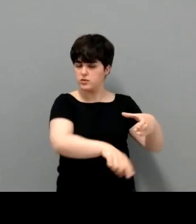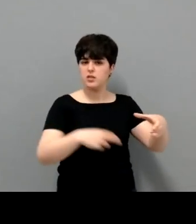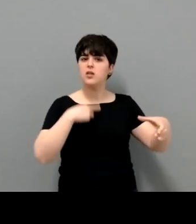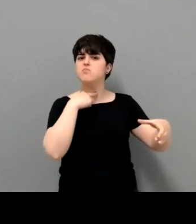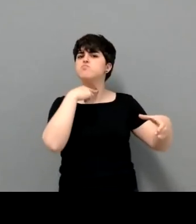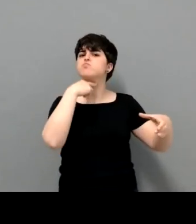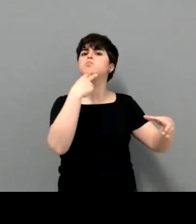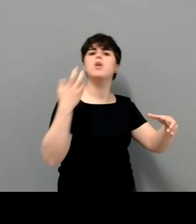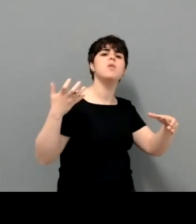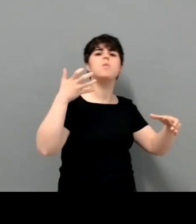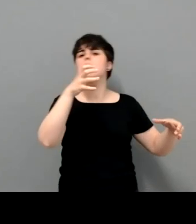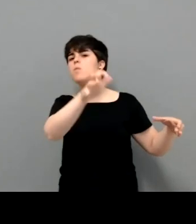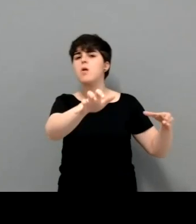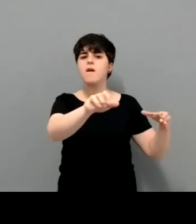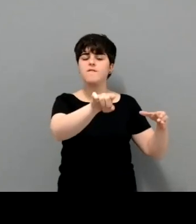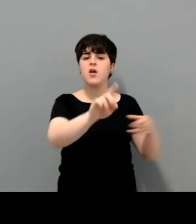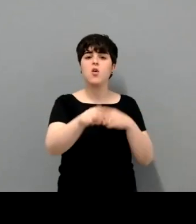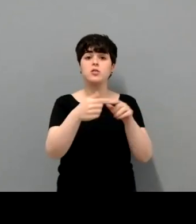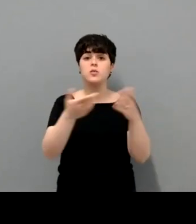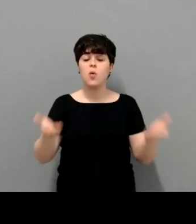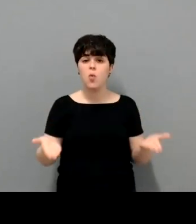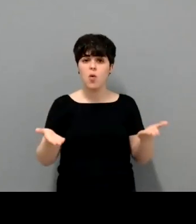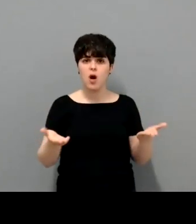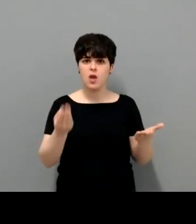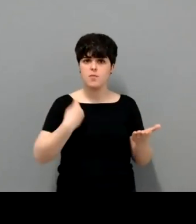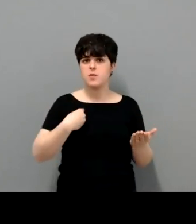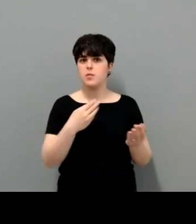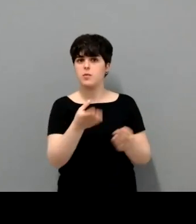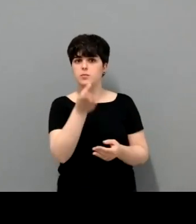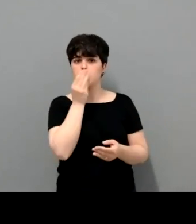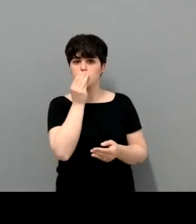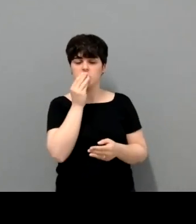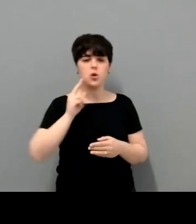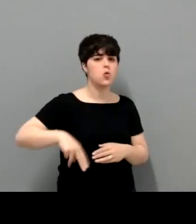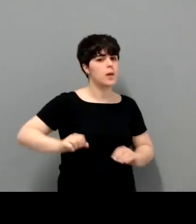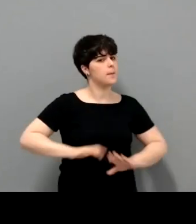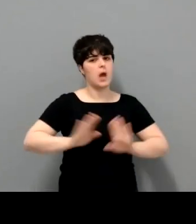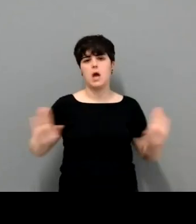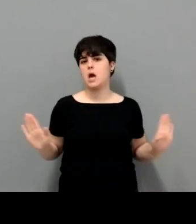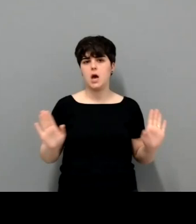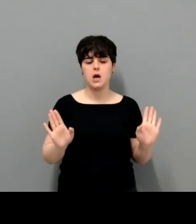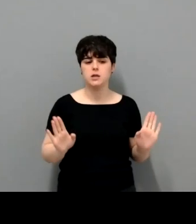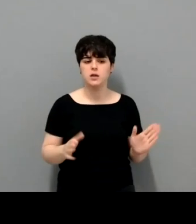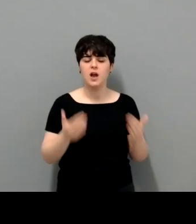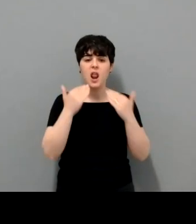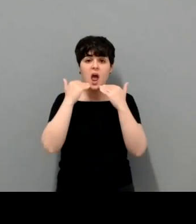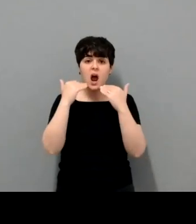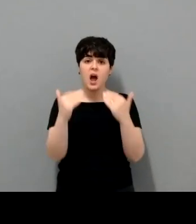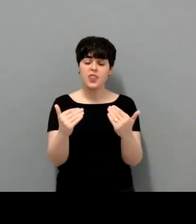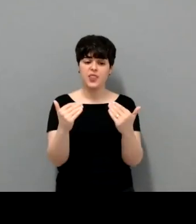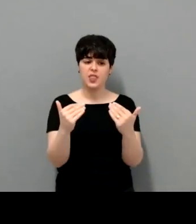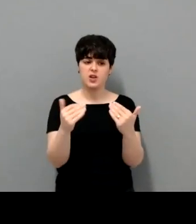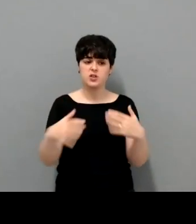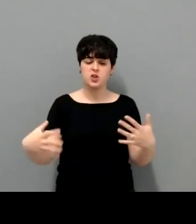y claro para no volver a silenciarse jamás. Muchísimas gracias